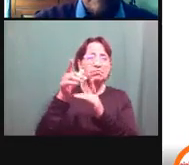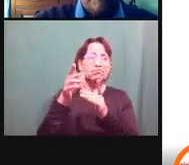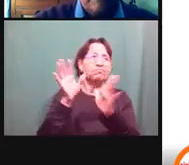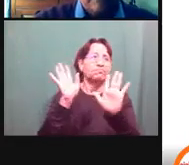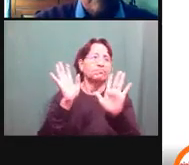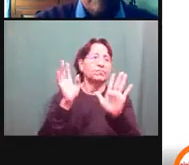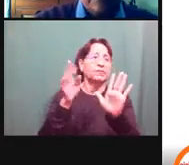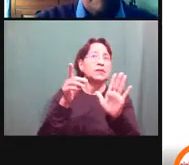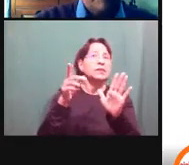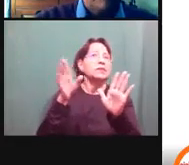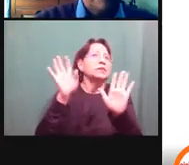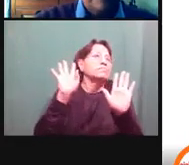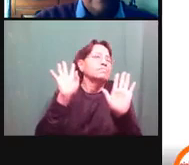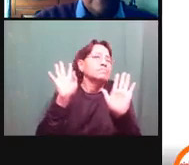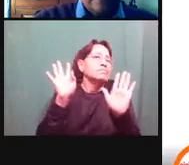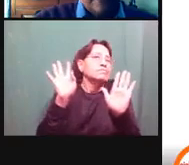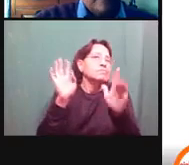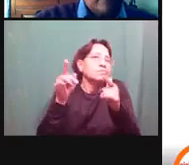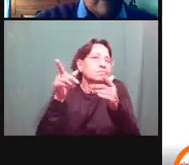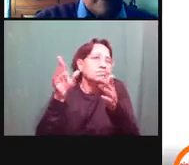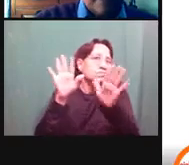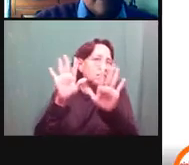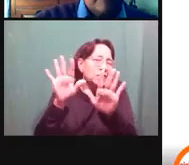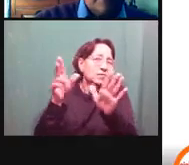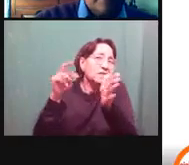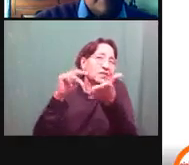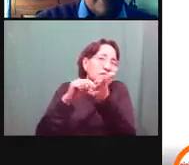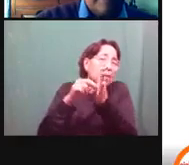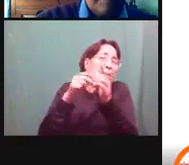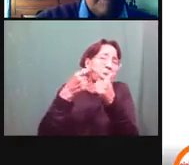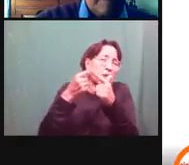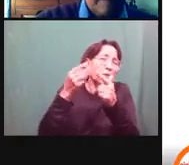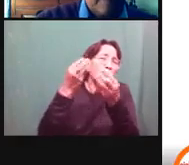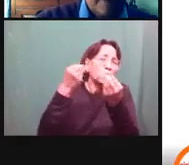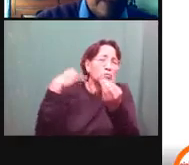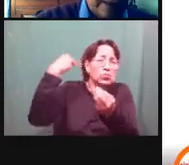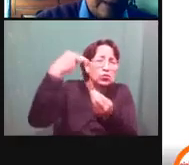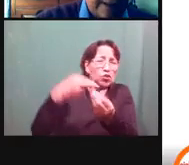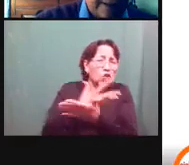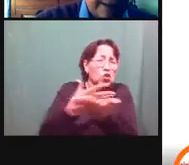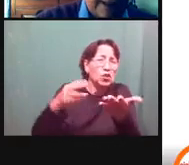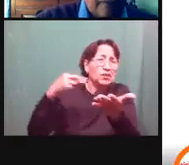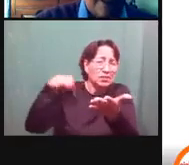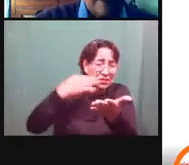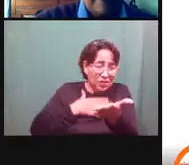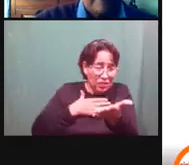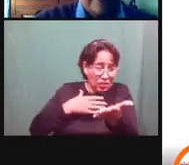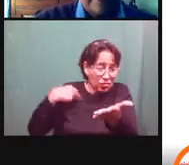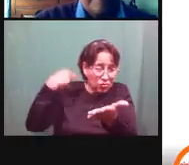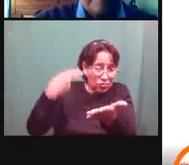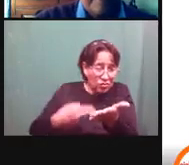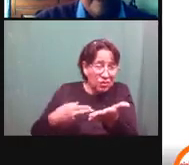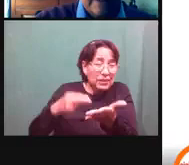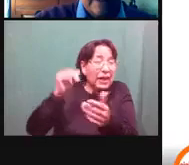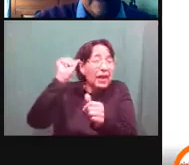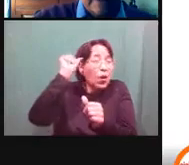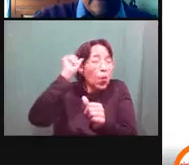realmente significado actualmente, pero sí se ha borrado parte de nuestra historia, pues de esas huellas de historia.